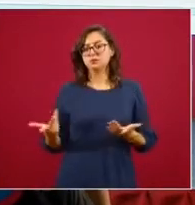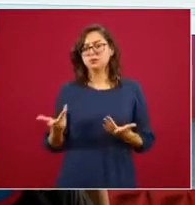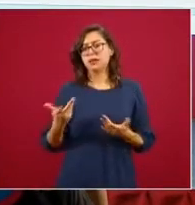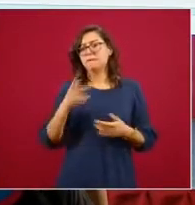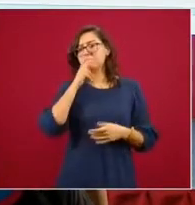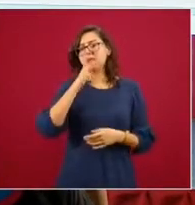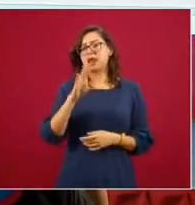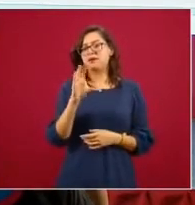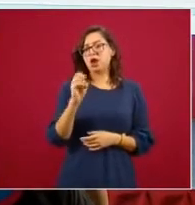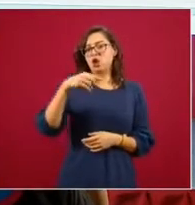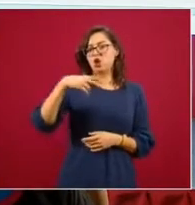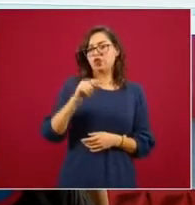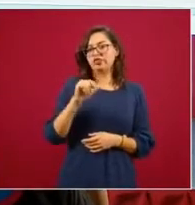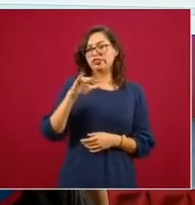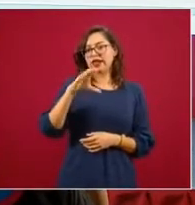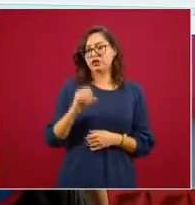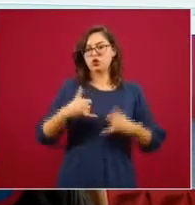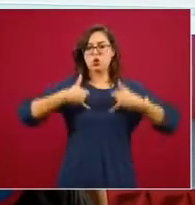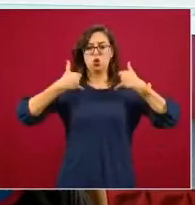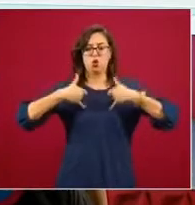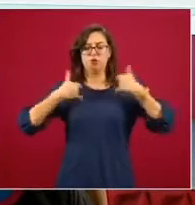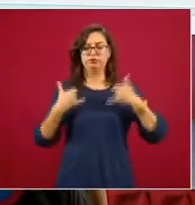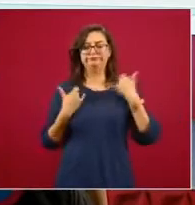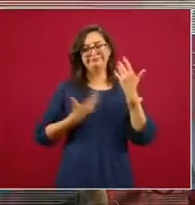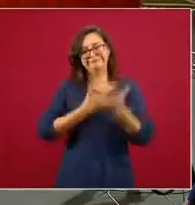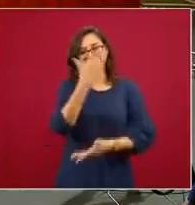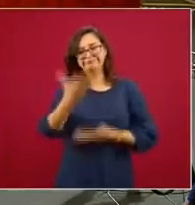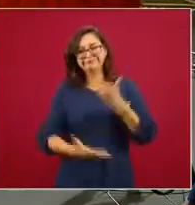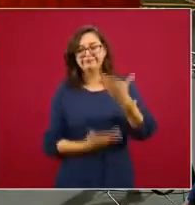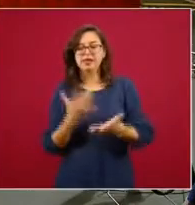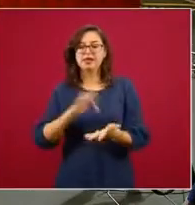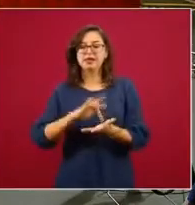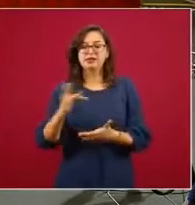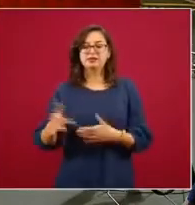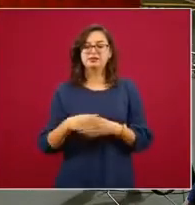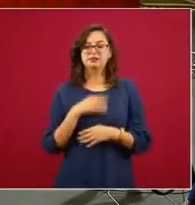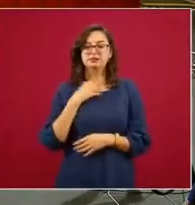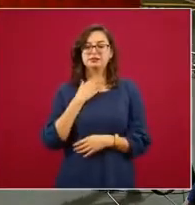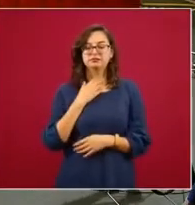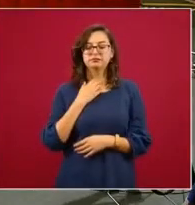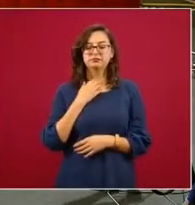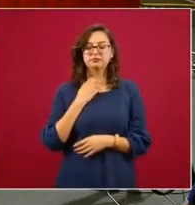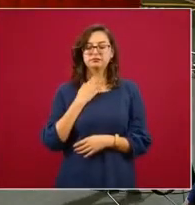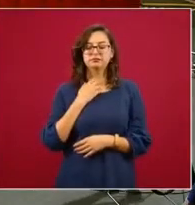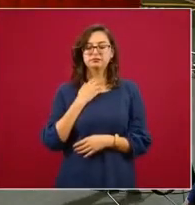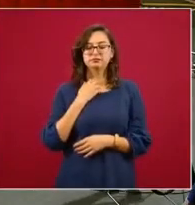redundancia, Contacto Joven, y estamos a sus órdenes. Gracias.